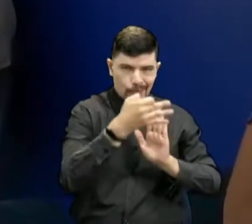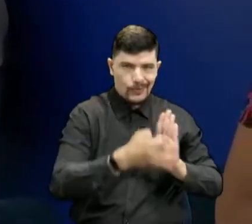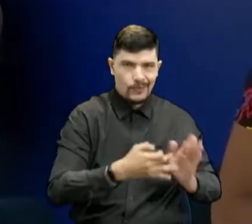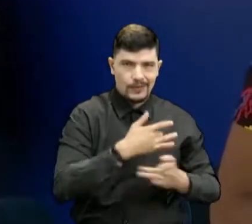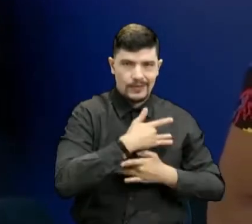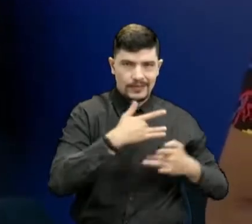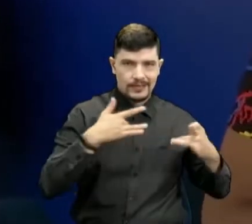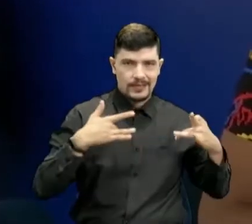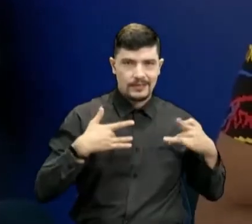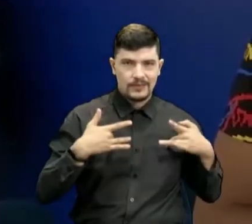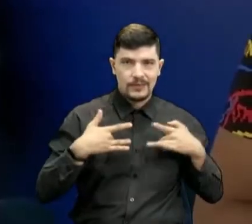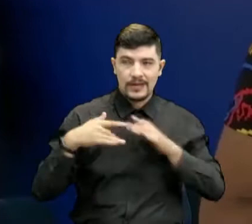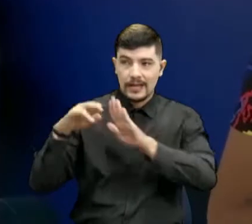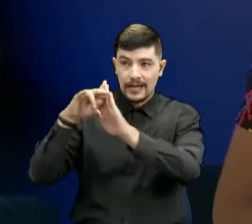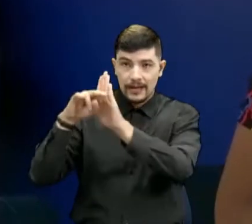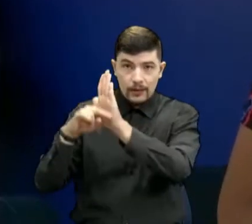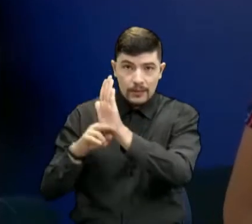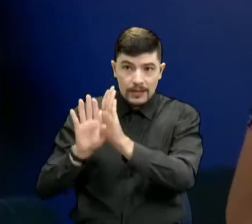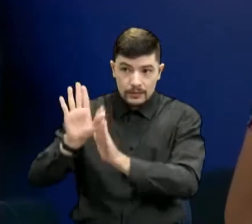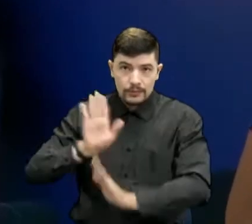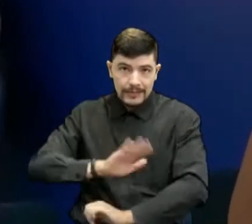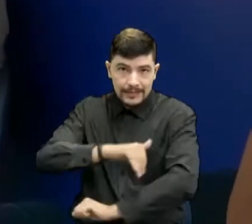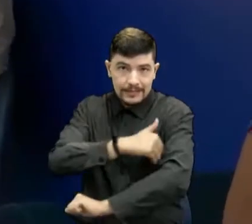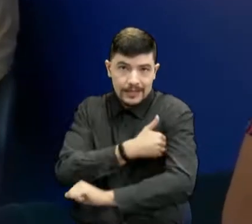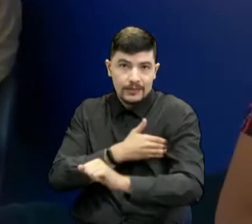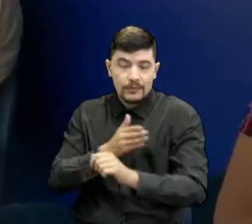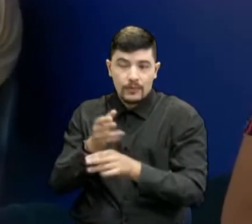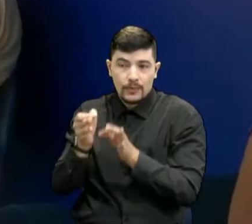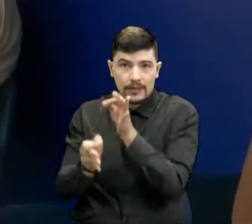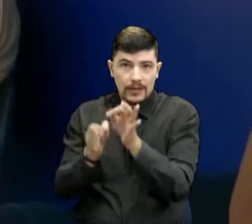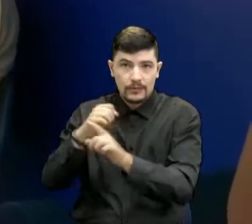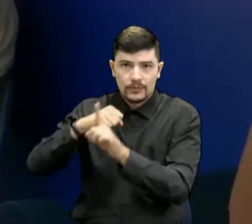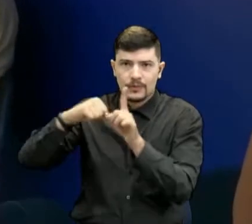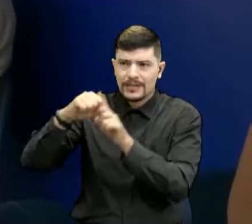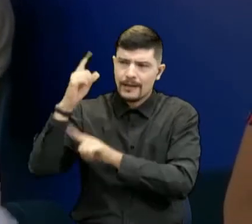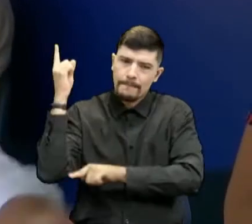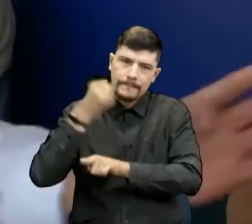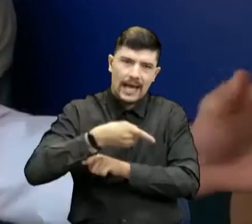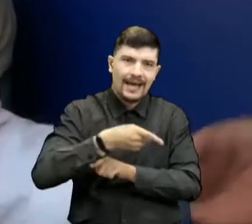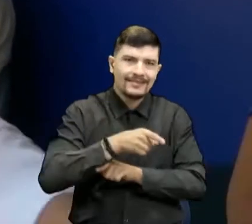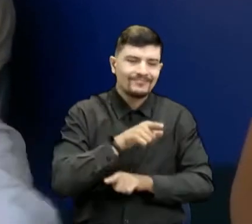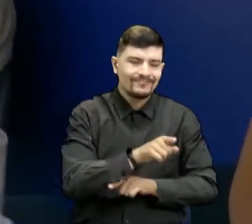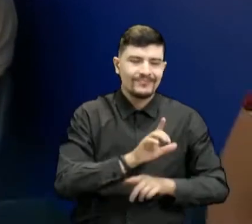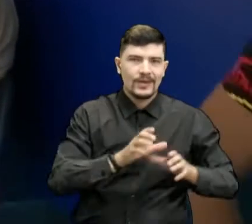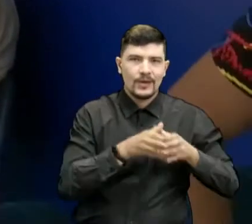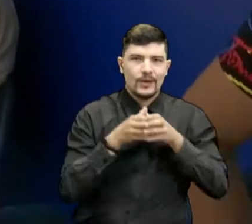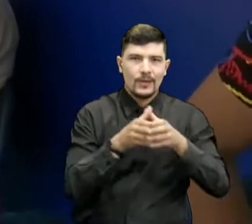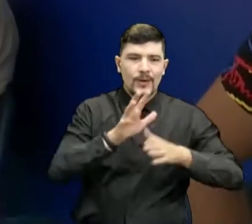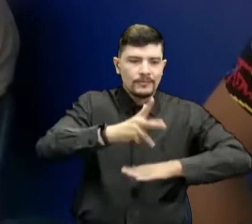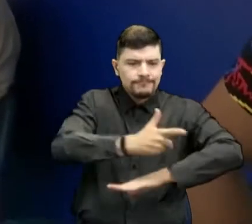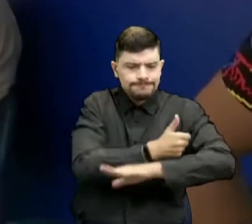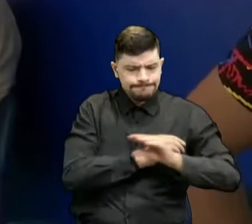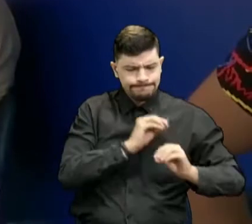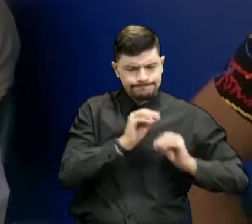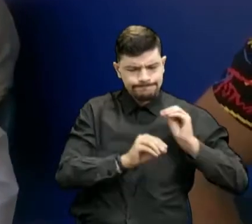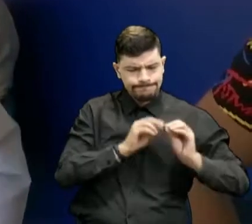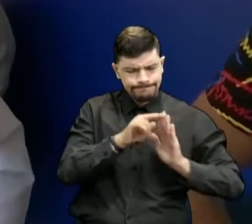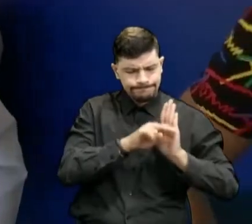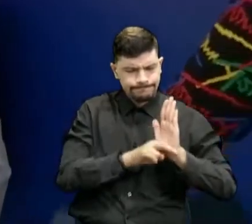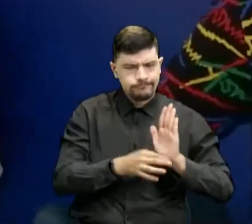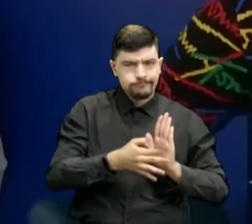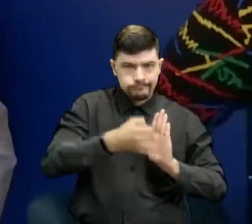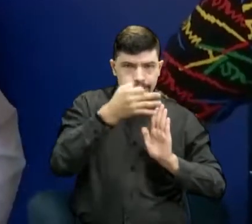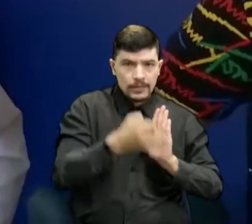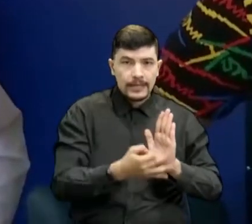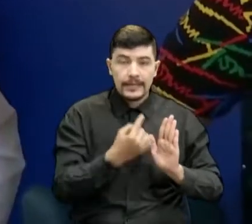los lineamientos que ha emitido el Ministerio de Protección Social. Y es que recordemos que esta resolución emitida el pasado 7 de septiembre determina